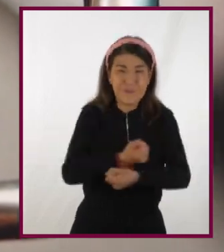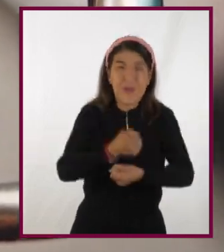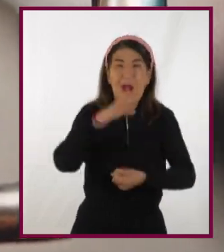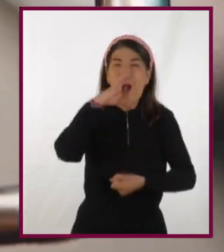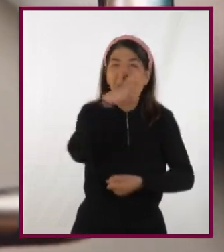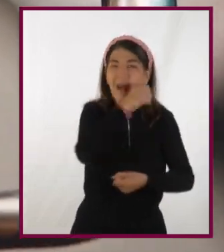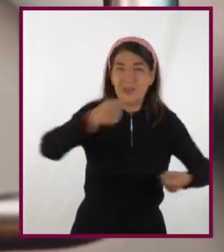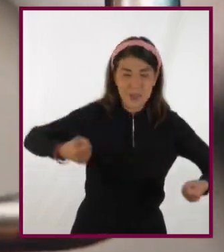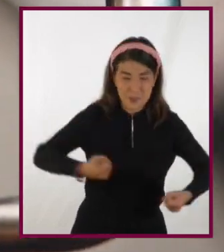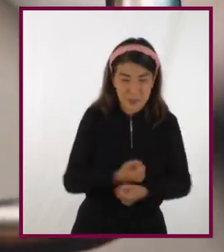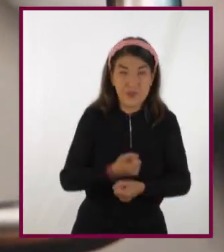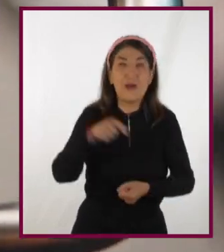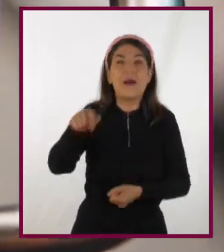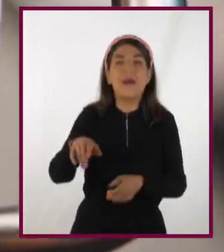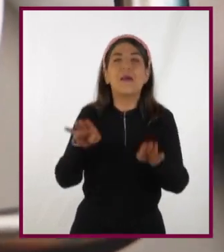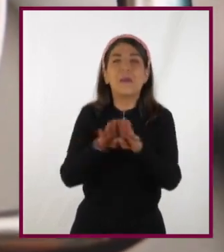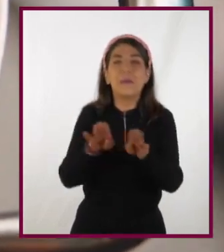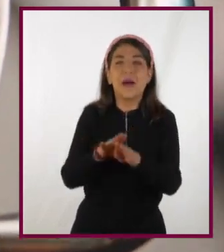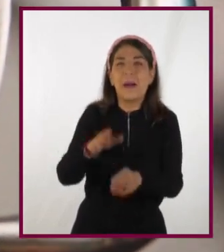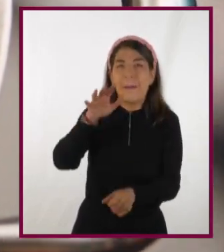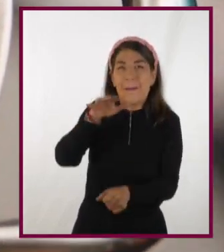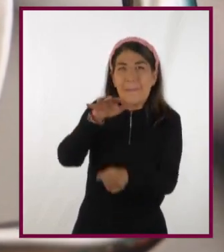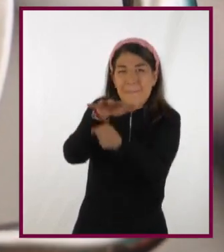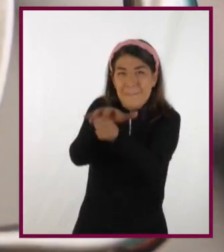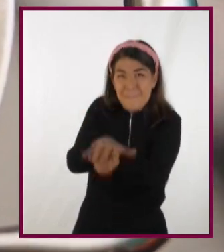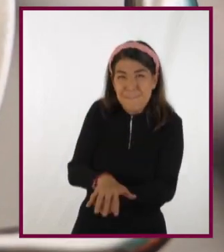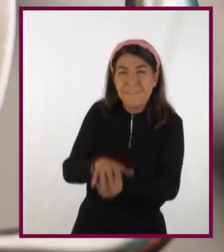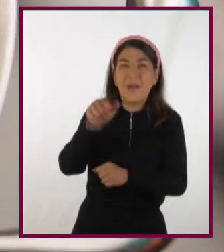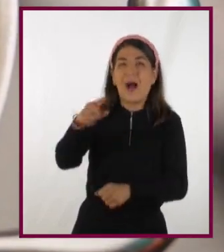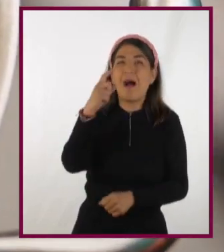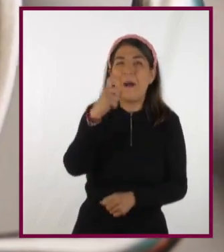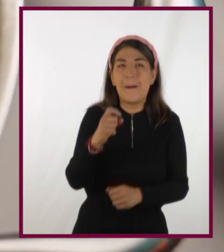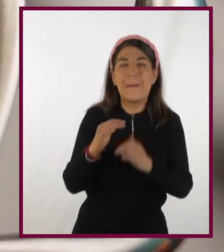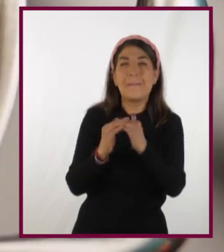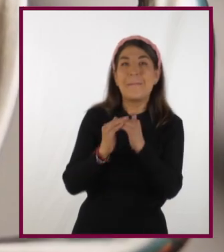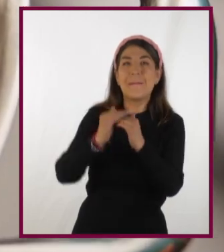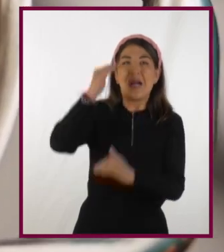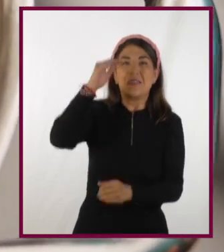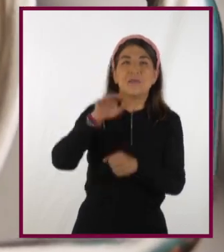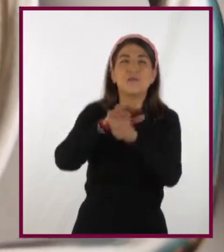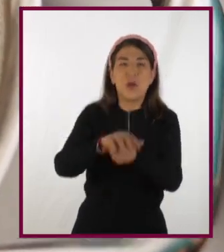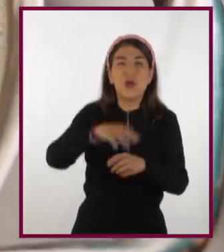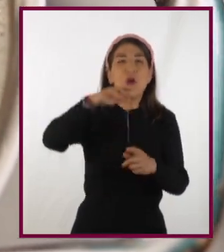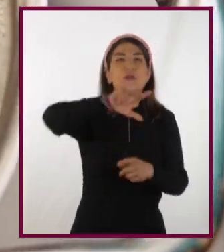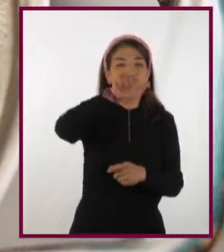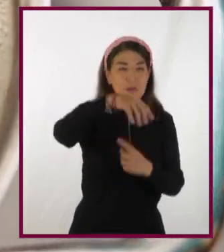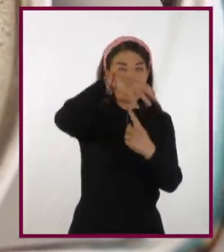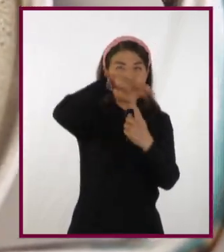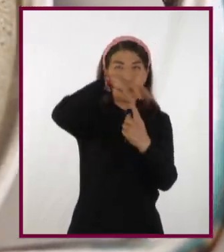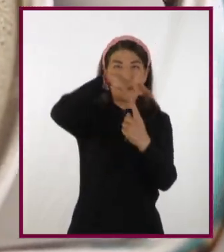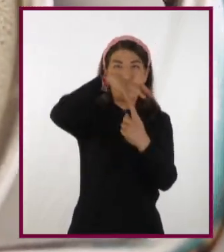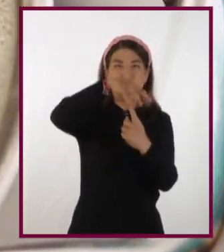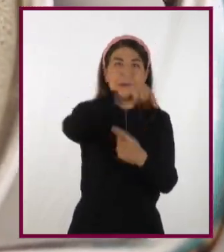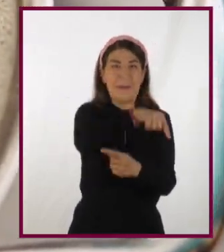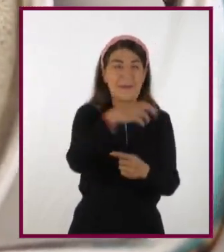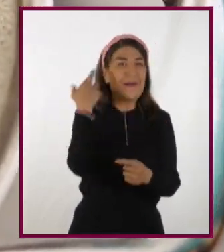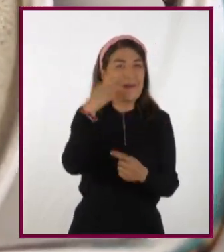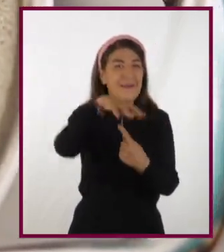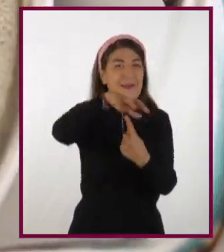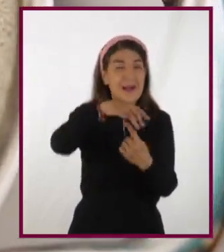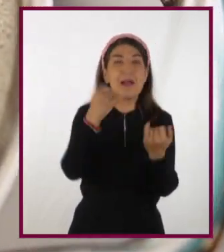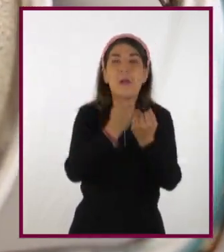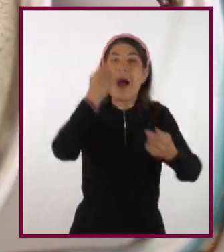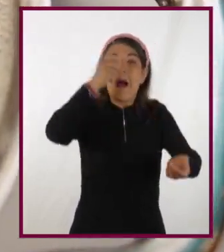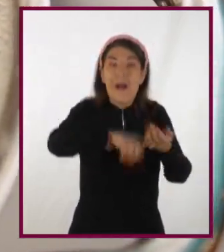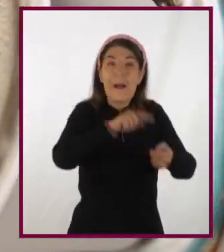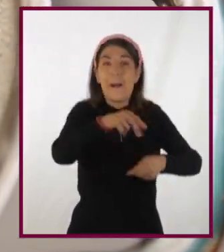¿no? Prendemos a la olla express, aumenta la presión del agua y entonces empieza a aumentar la presión y las válvulas suben y demás. No solo del agua,